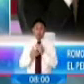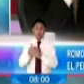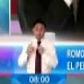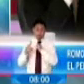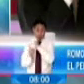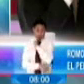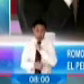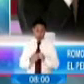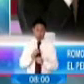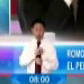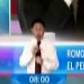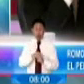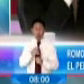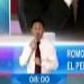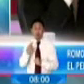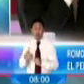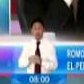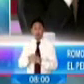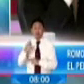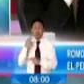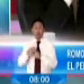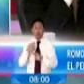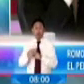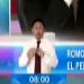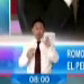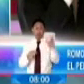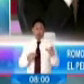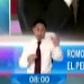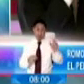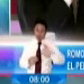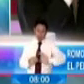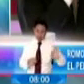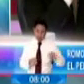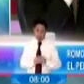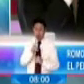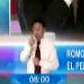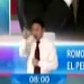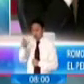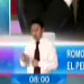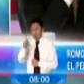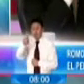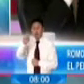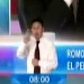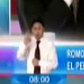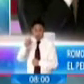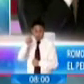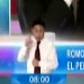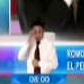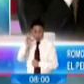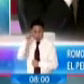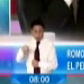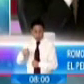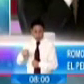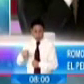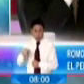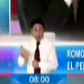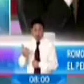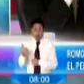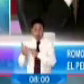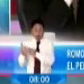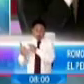no constan o no constaban los nombres de estos ciudadanos. Era sobre el señor Salcedo la búsqueda, pero aparentemente será